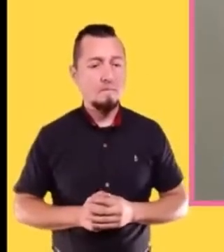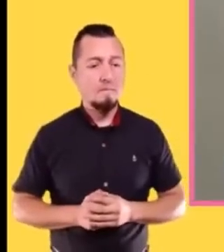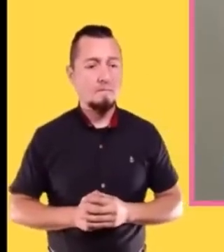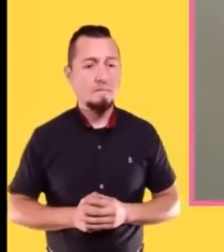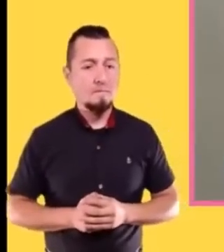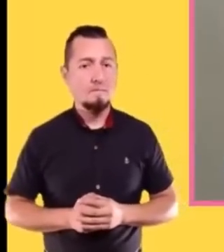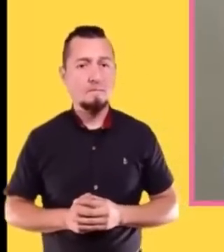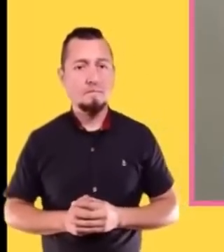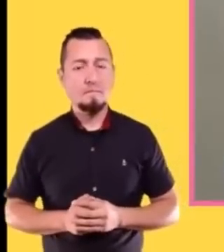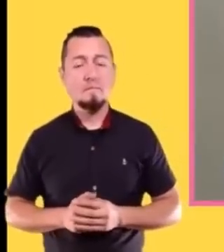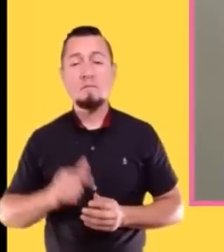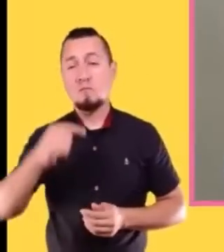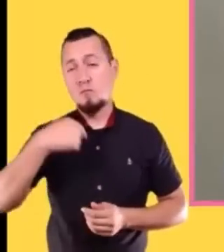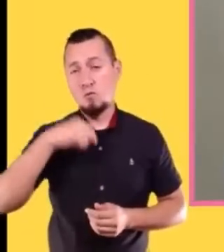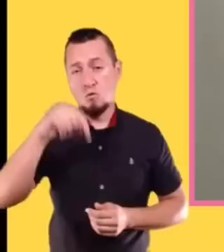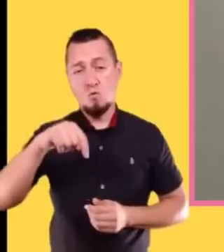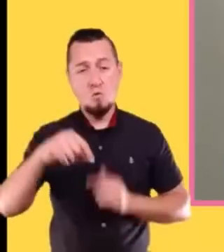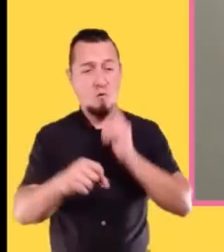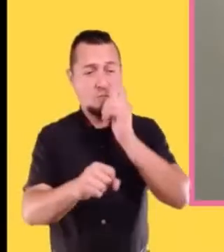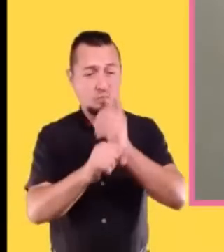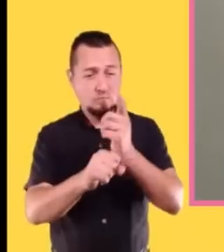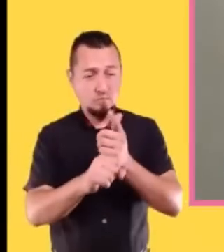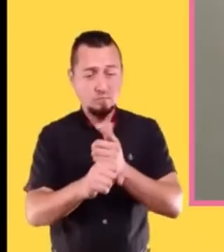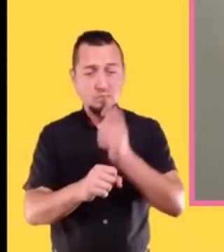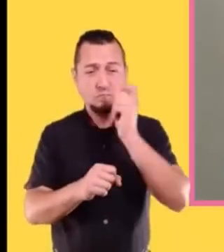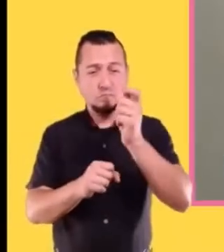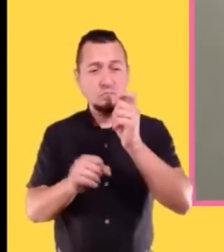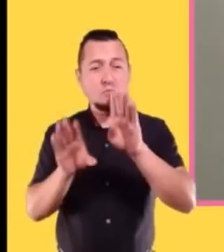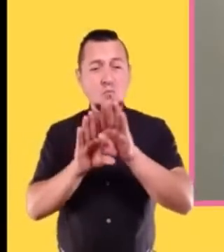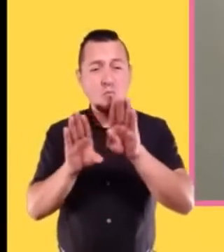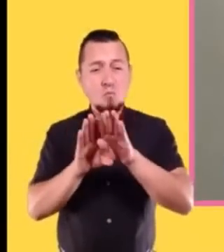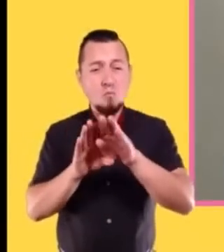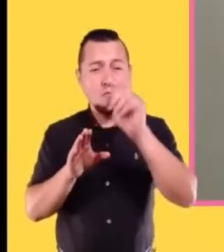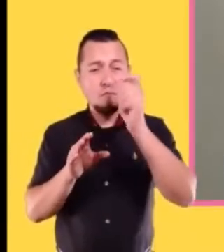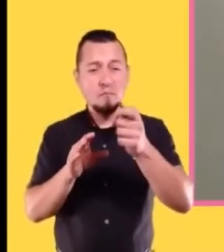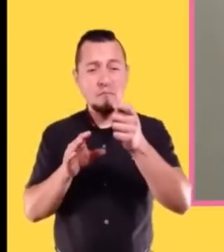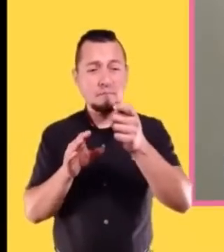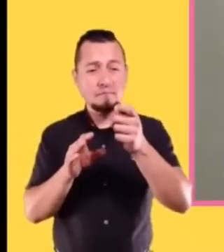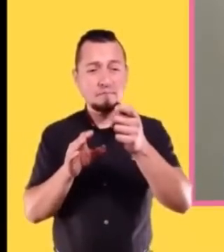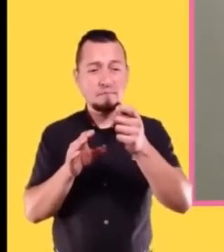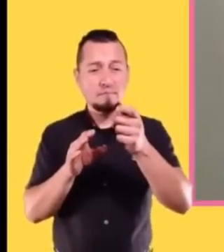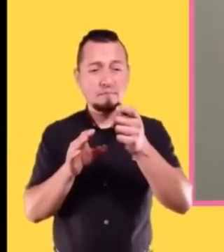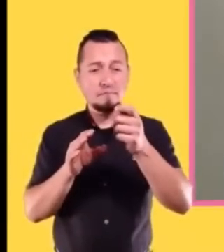Lo que identificamos como o en dónde identificamos un